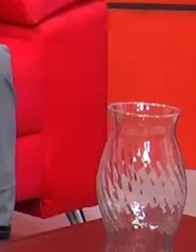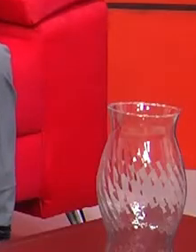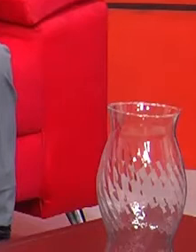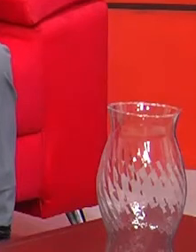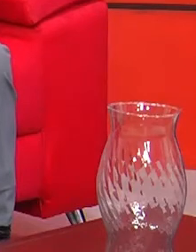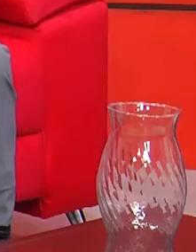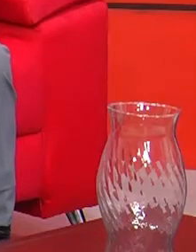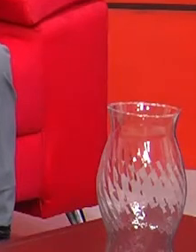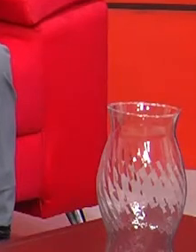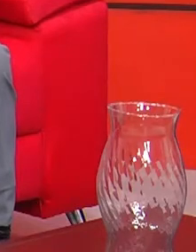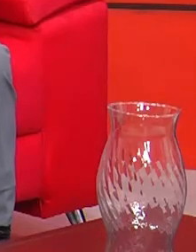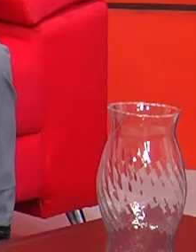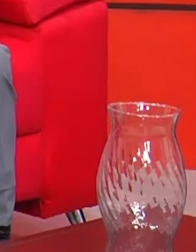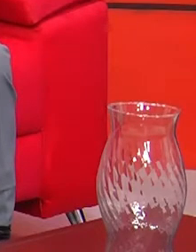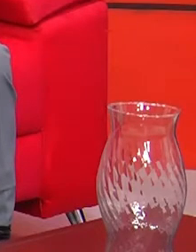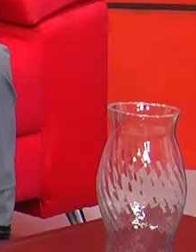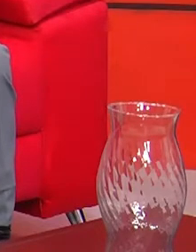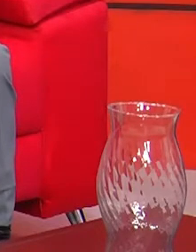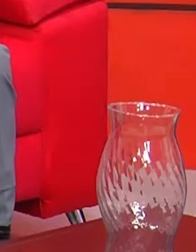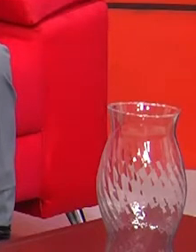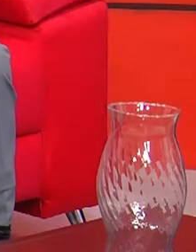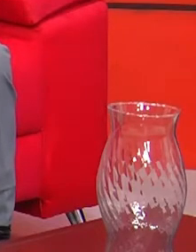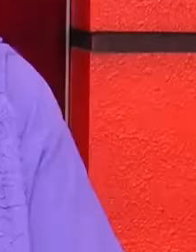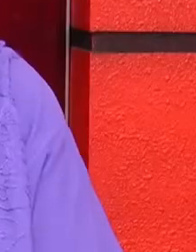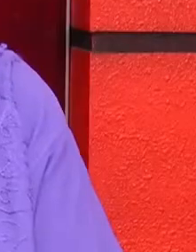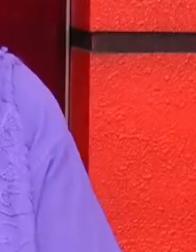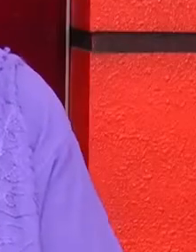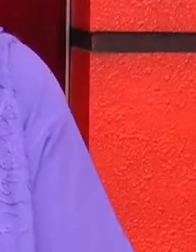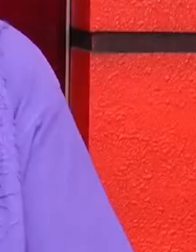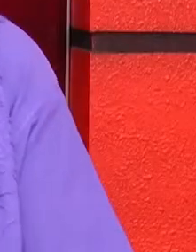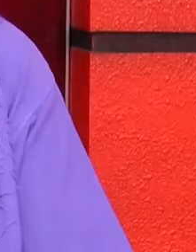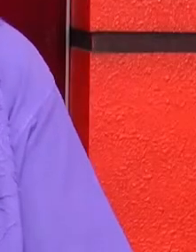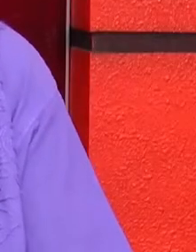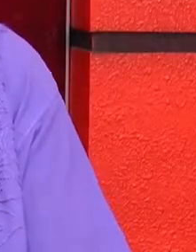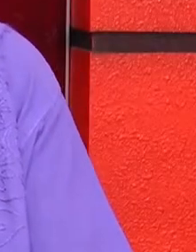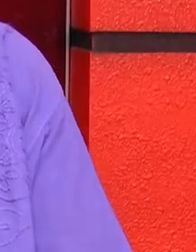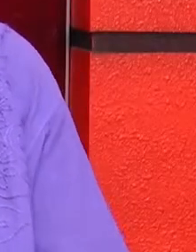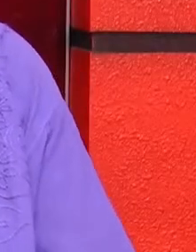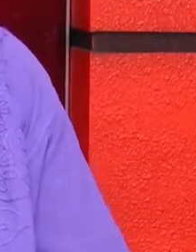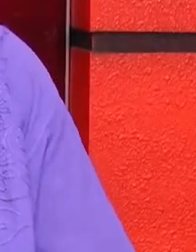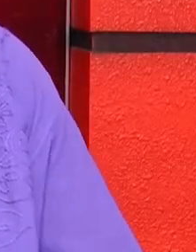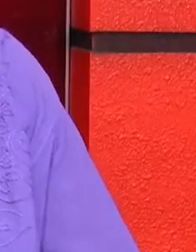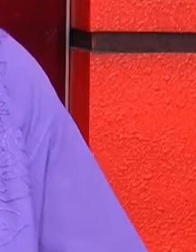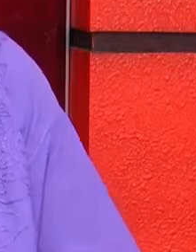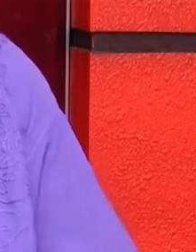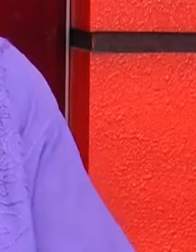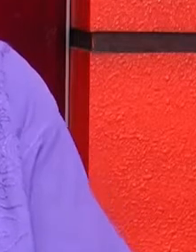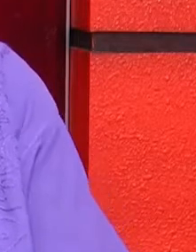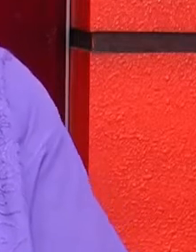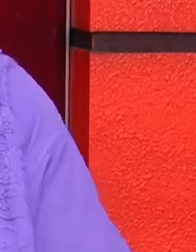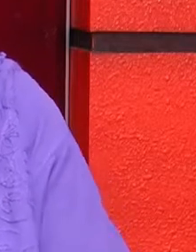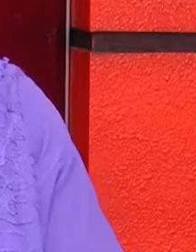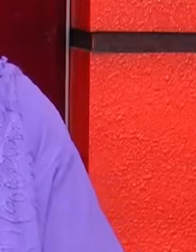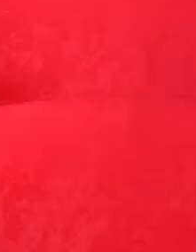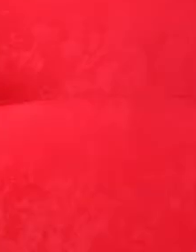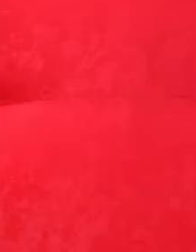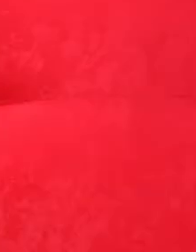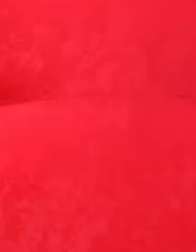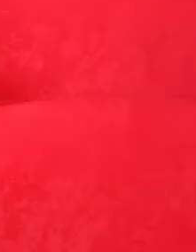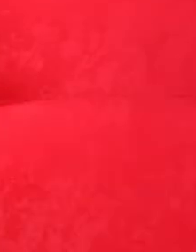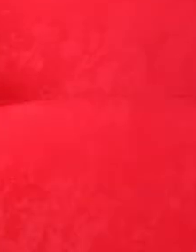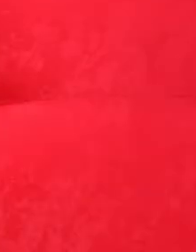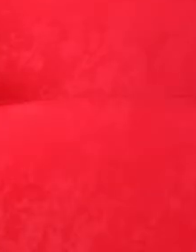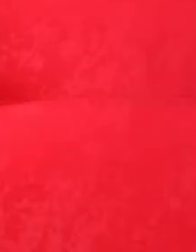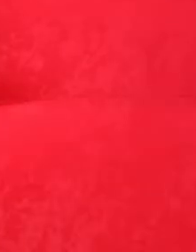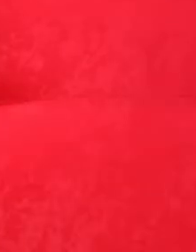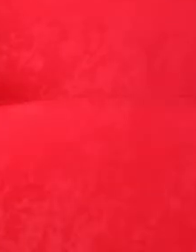gente increíble, no solamente colombiano, sino mucho foráneo también. Entonces es un lugar único, es un Macondo realmente. Bueno,